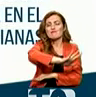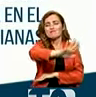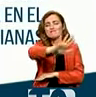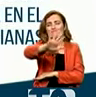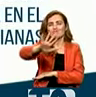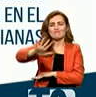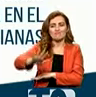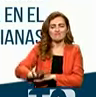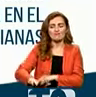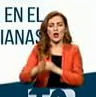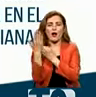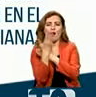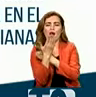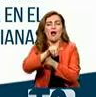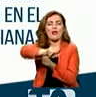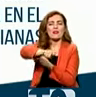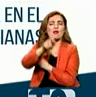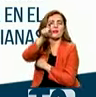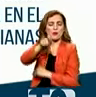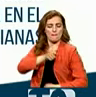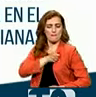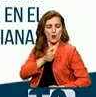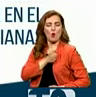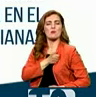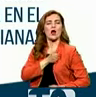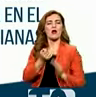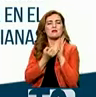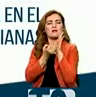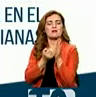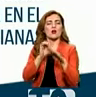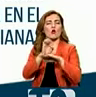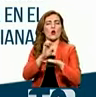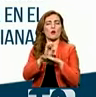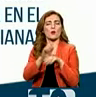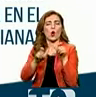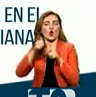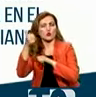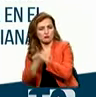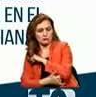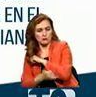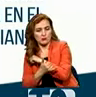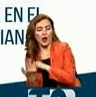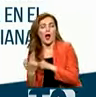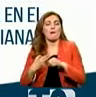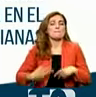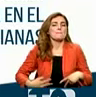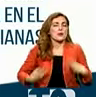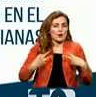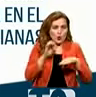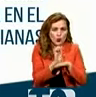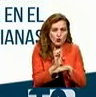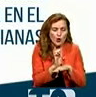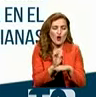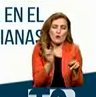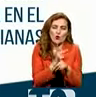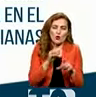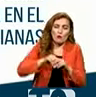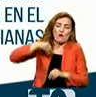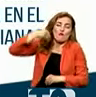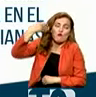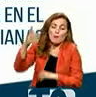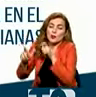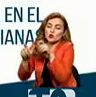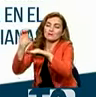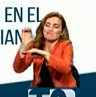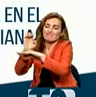través de los medios de comunicación deberá ser producida por personas naturales o extranjeras, residentes en el Ecuador, o producida en el exterior por